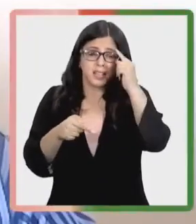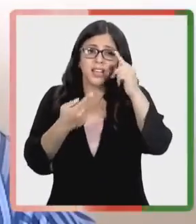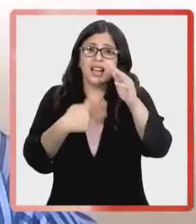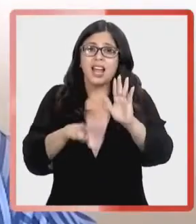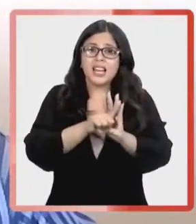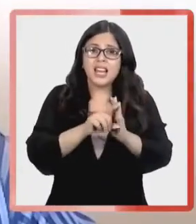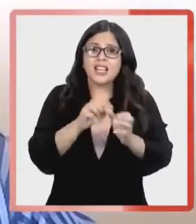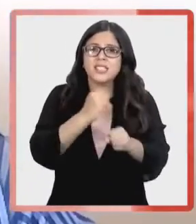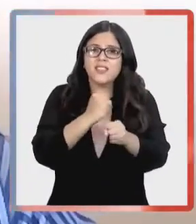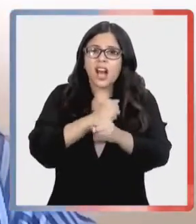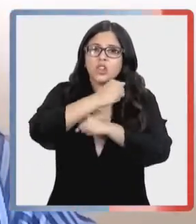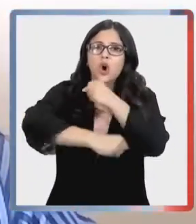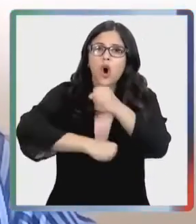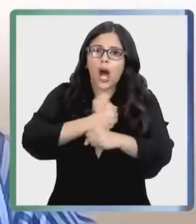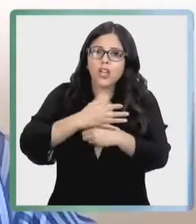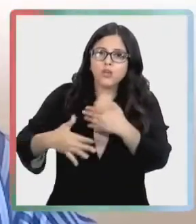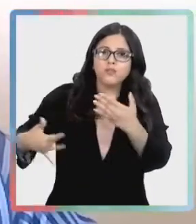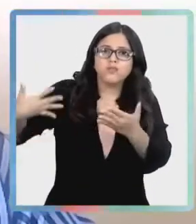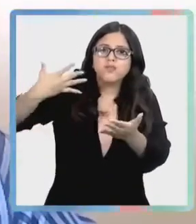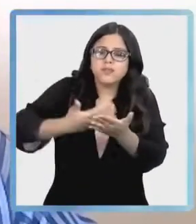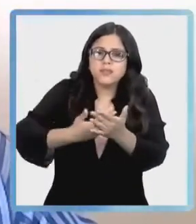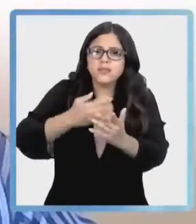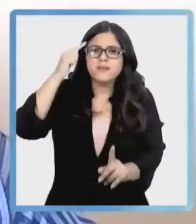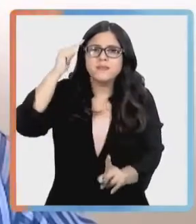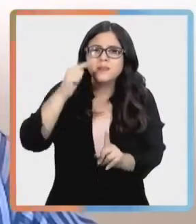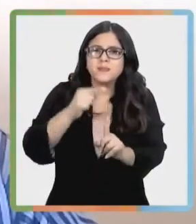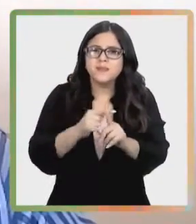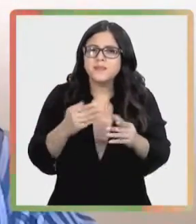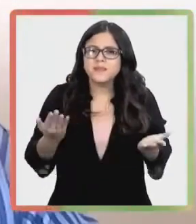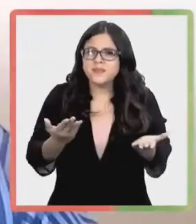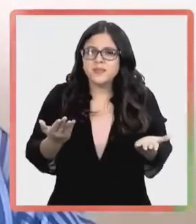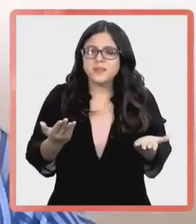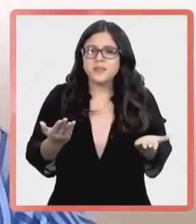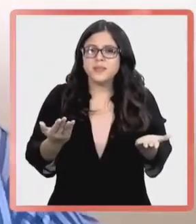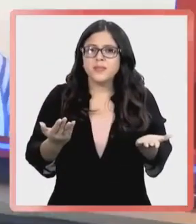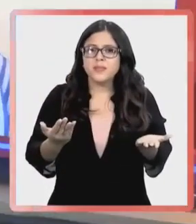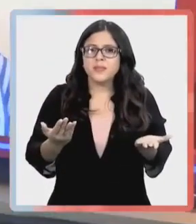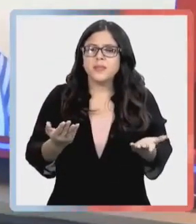que se viene trabajando hace varios años, ¿a qué apunta, en otras palabras? ¿Cuál es el sentido